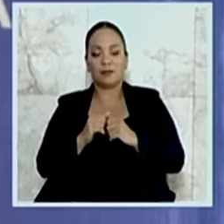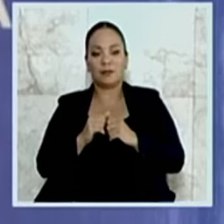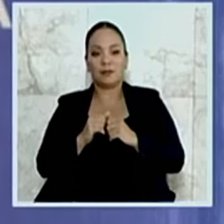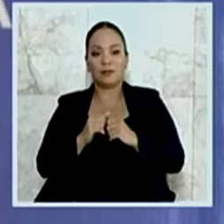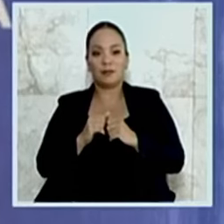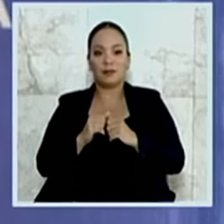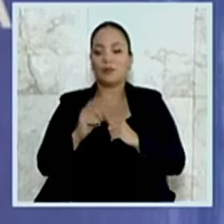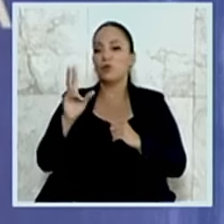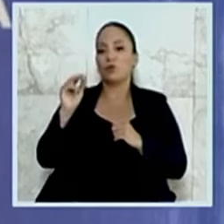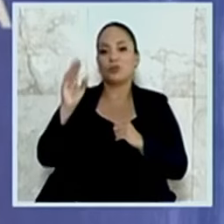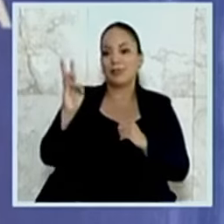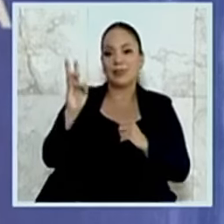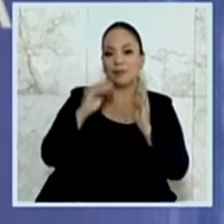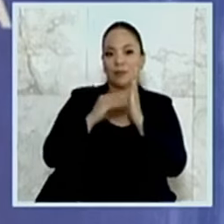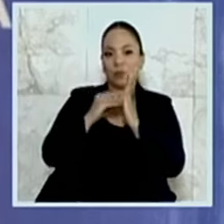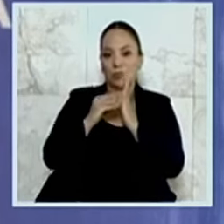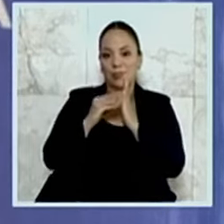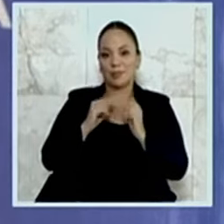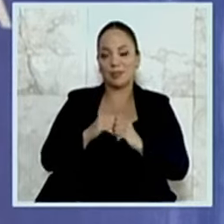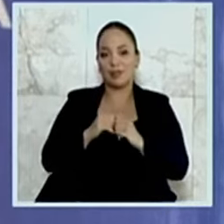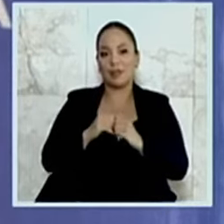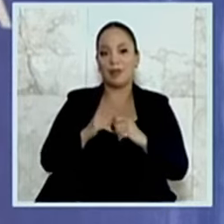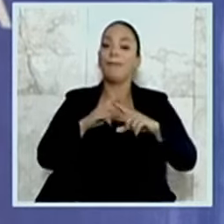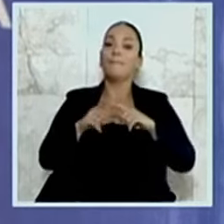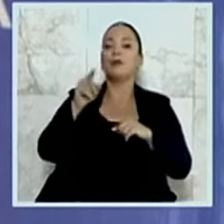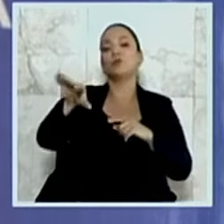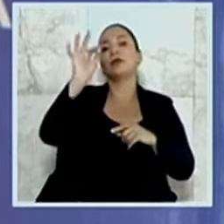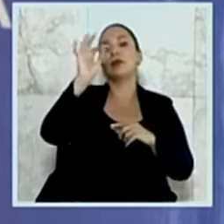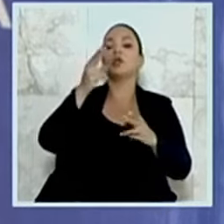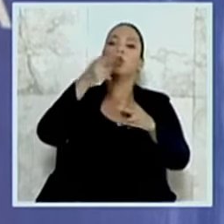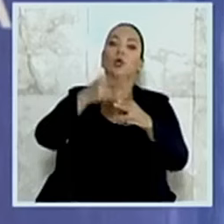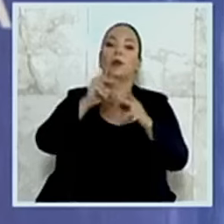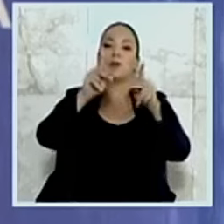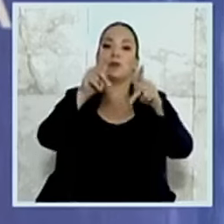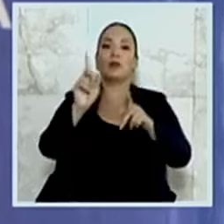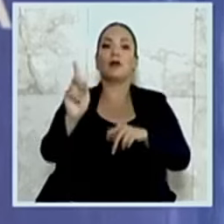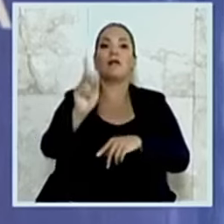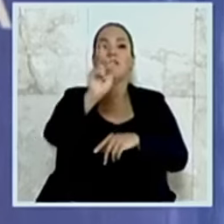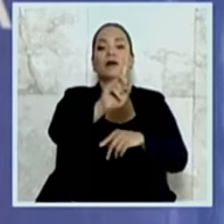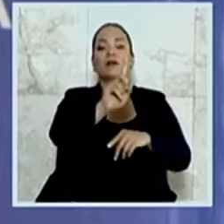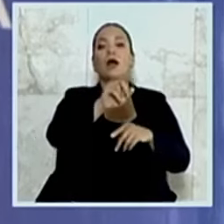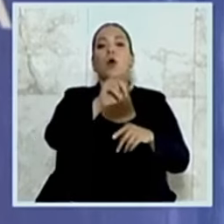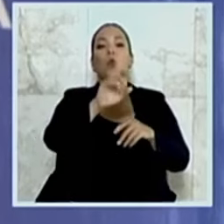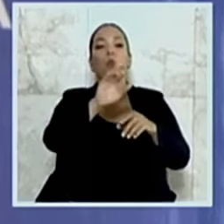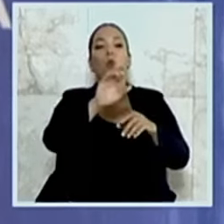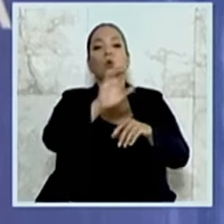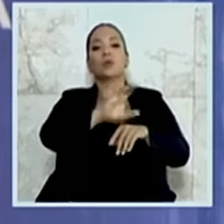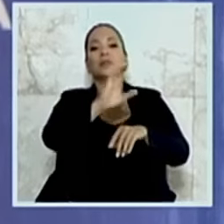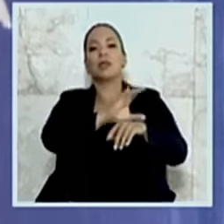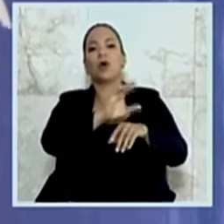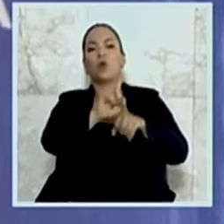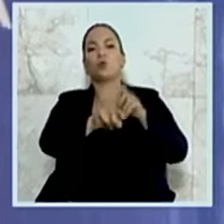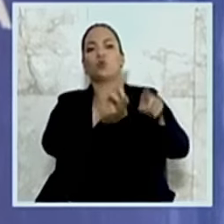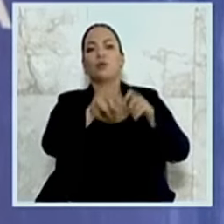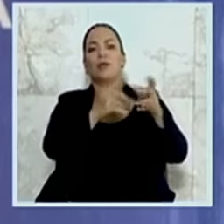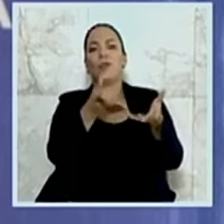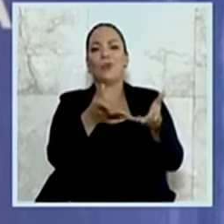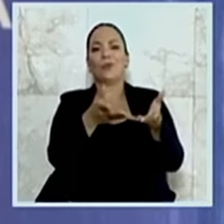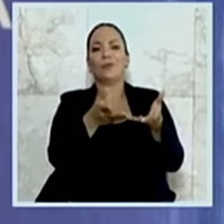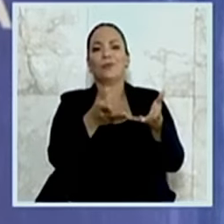de recursos públicos nos está dando 3.8 millones, denos 6 millones y le dejamos